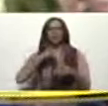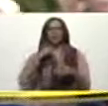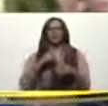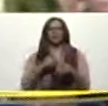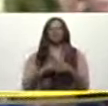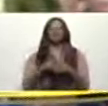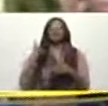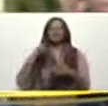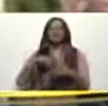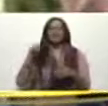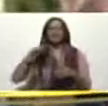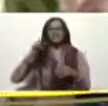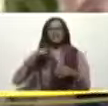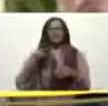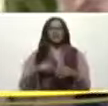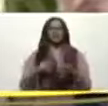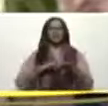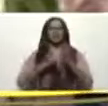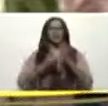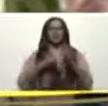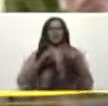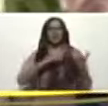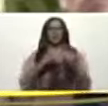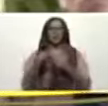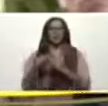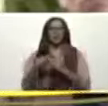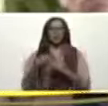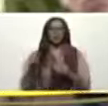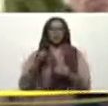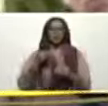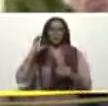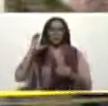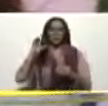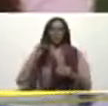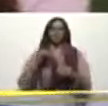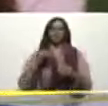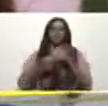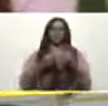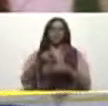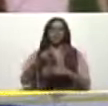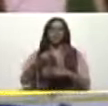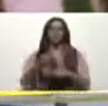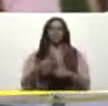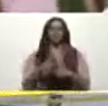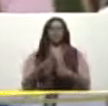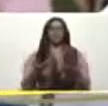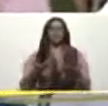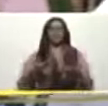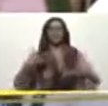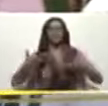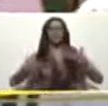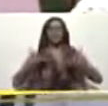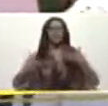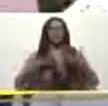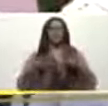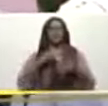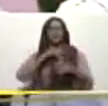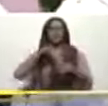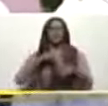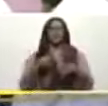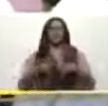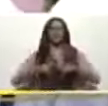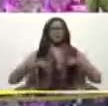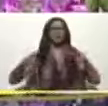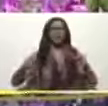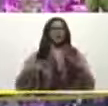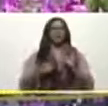también necesita una resignificación en la comunidad, como Estado estamos haciendo poco. Y esa es la motivación que a nosotros nos lleva